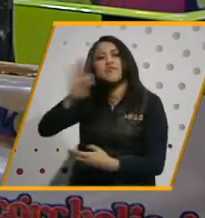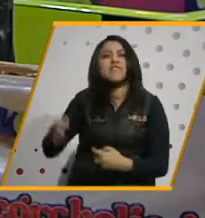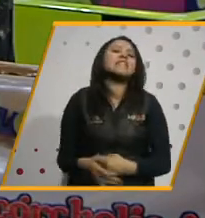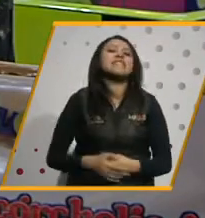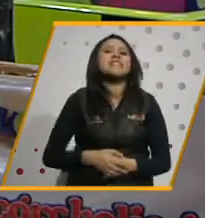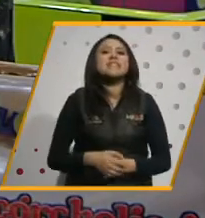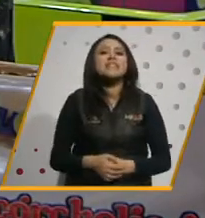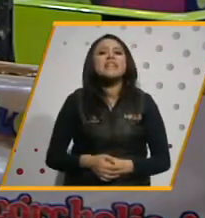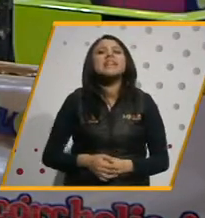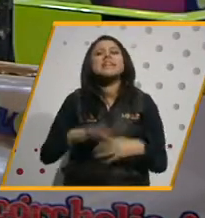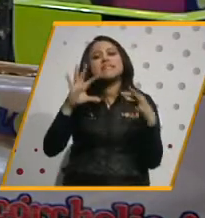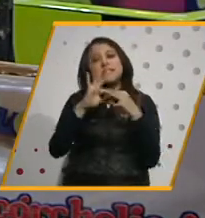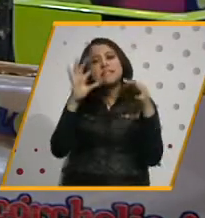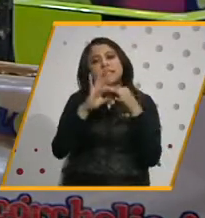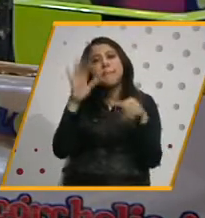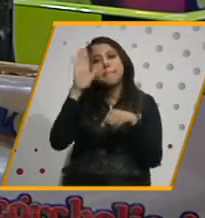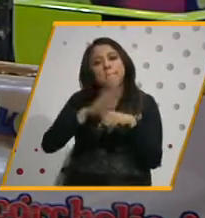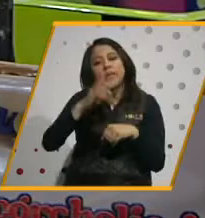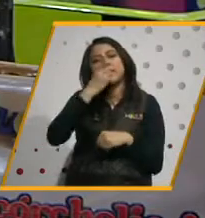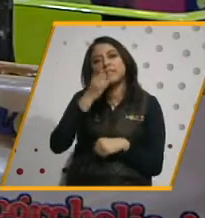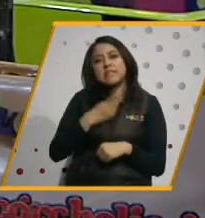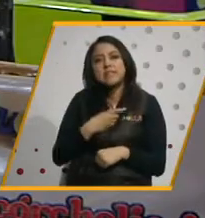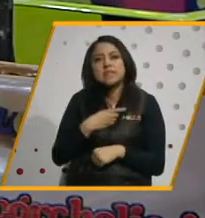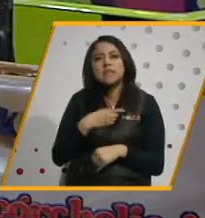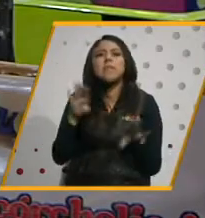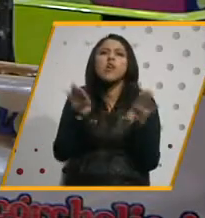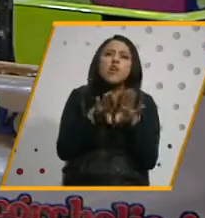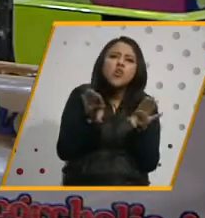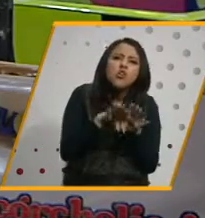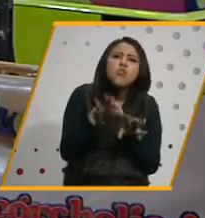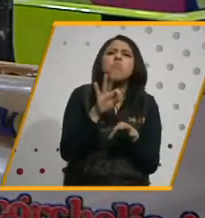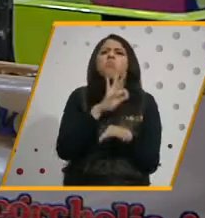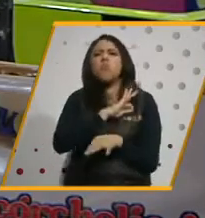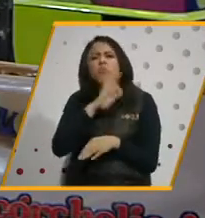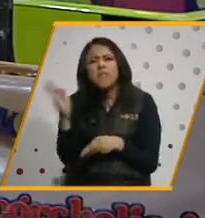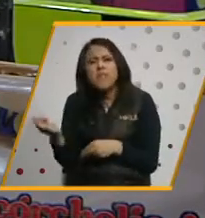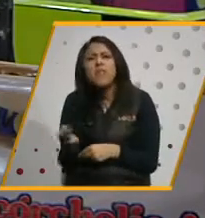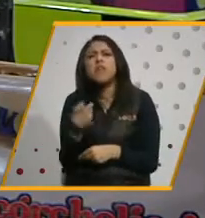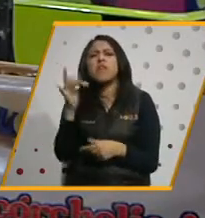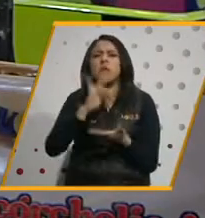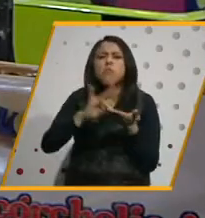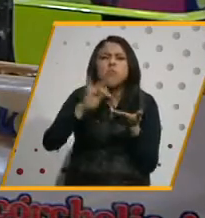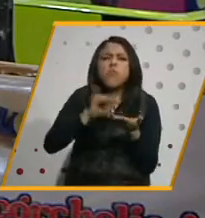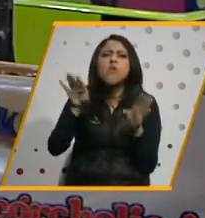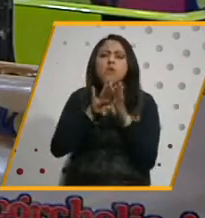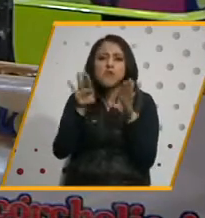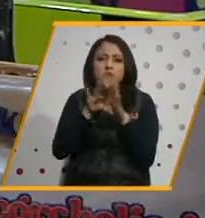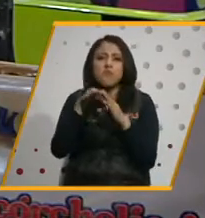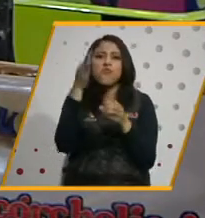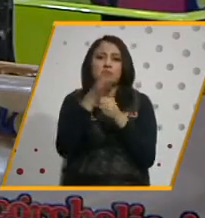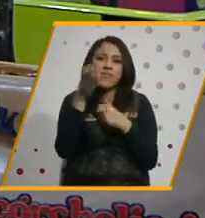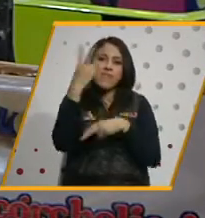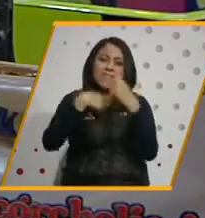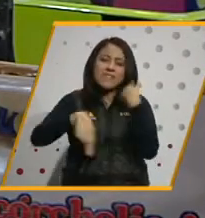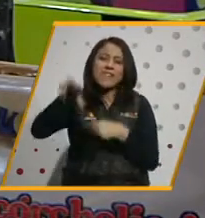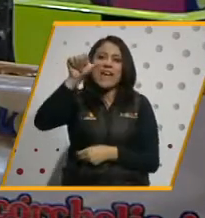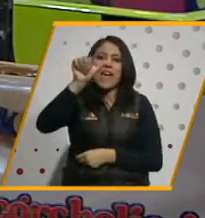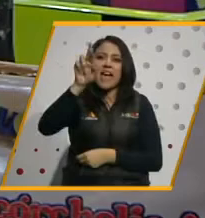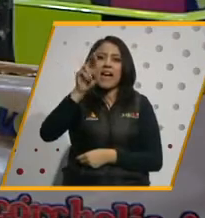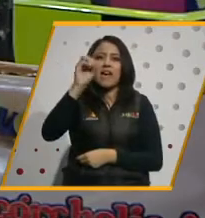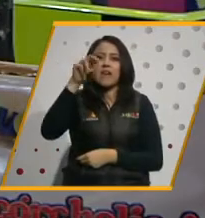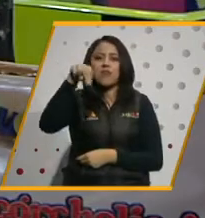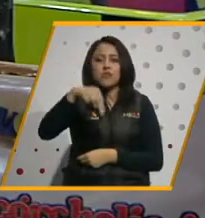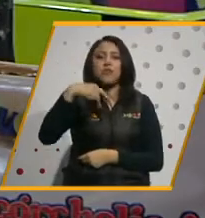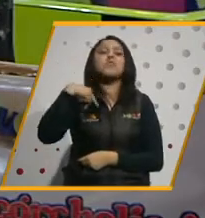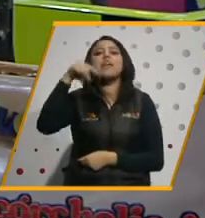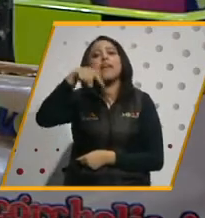para platicarnos un poquito más de la dinámica de cómo está este apoyo a Juguetón, pues me encuentro muy bien acompañada por Aarón Vargas, quien es gerente